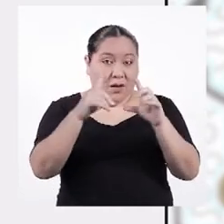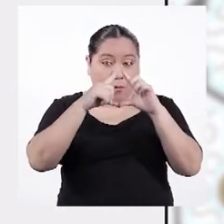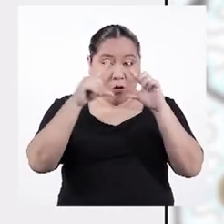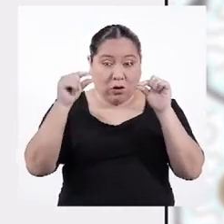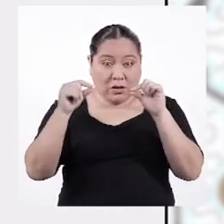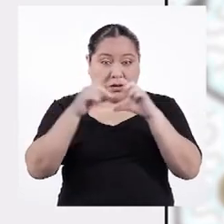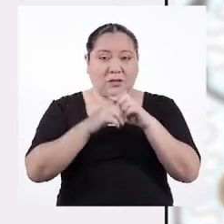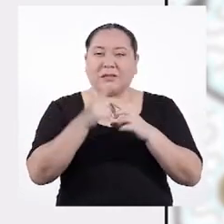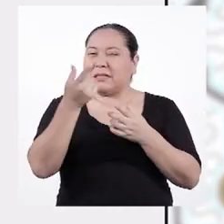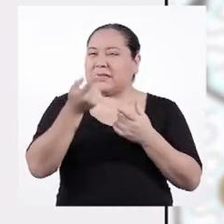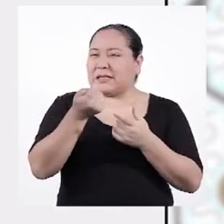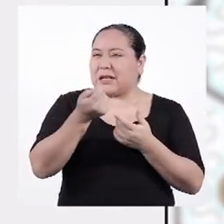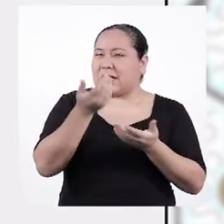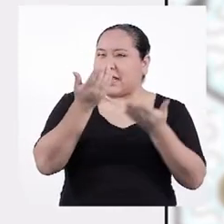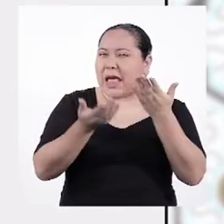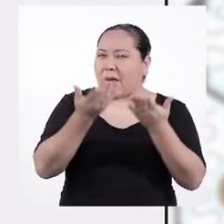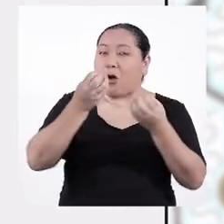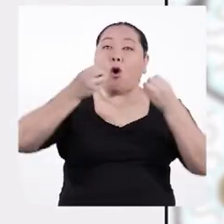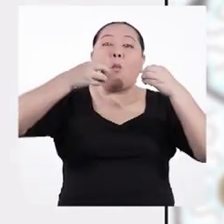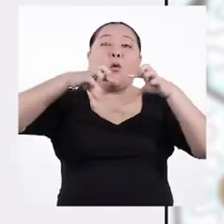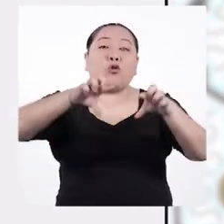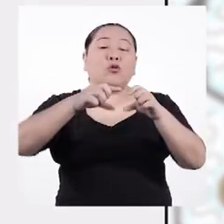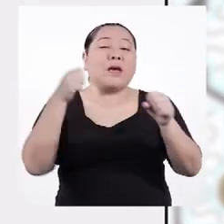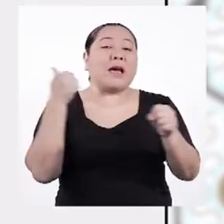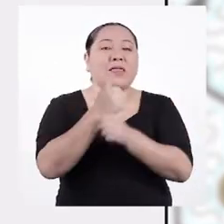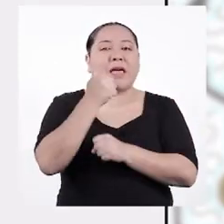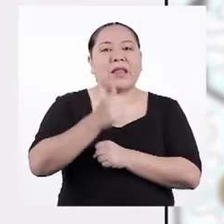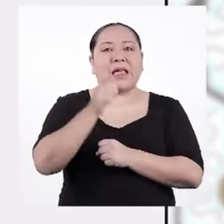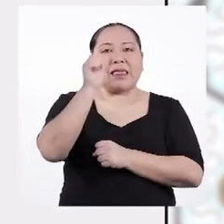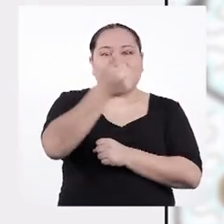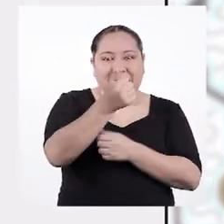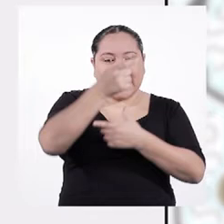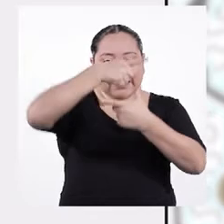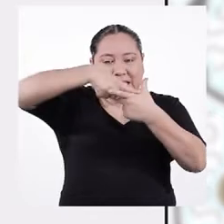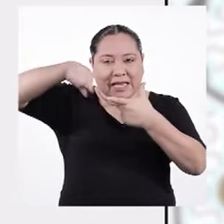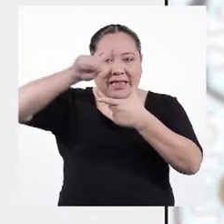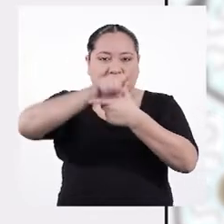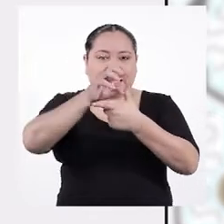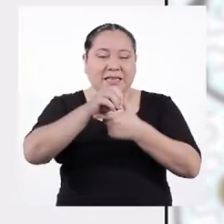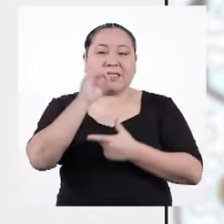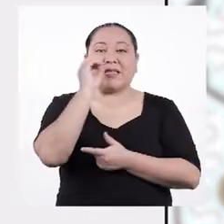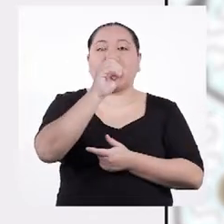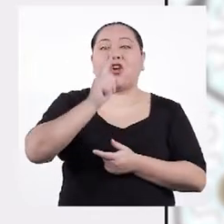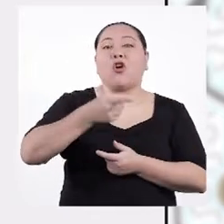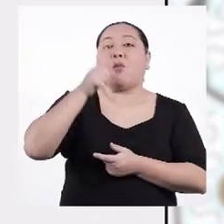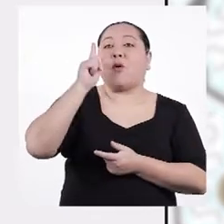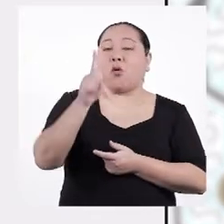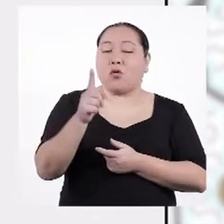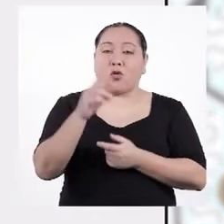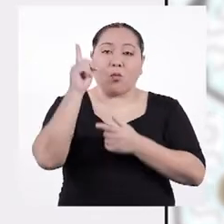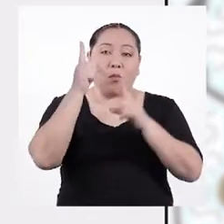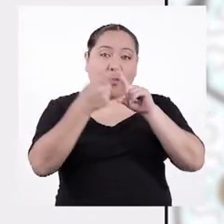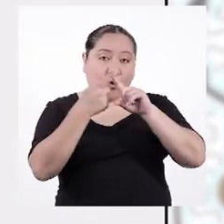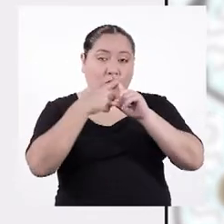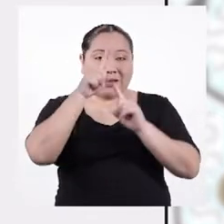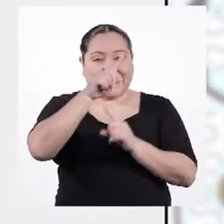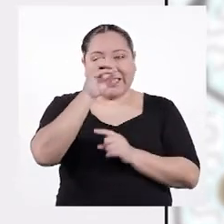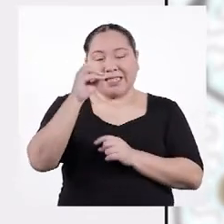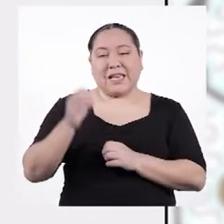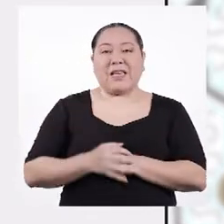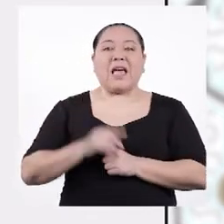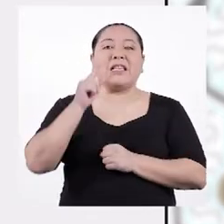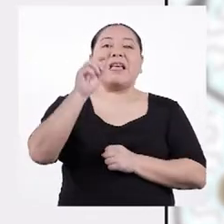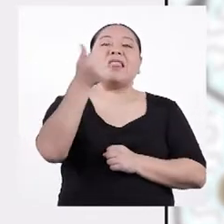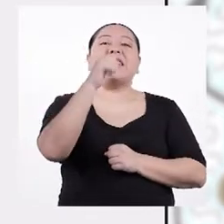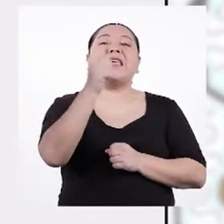bicicleta sería 10 entre 100. Eso es 0,1 y si lo multiplico por 100, eso me da